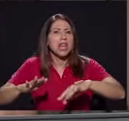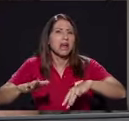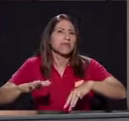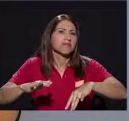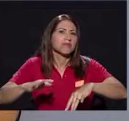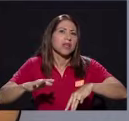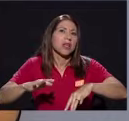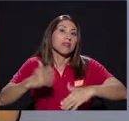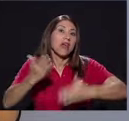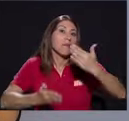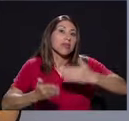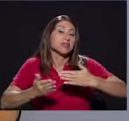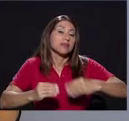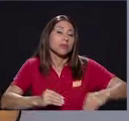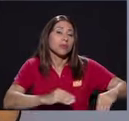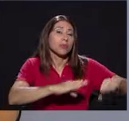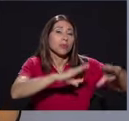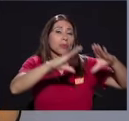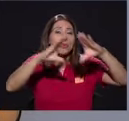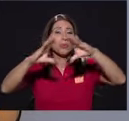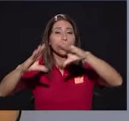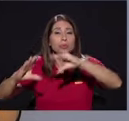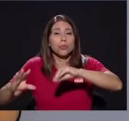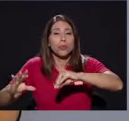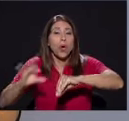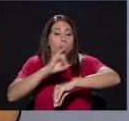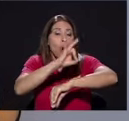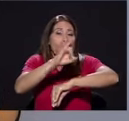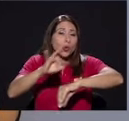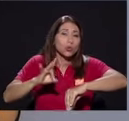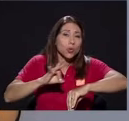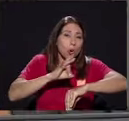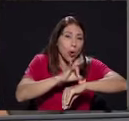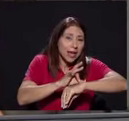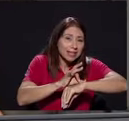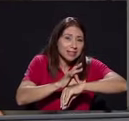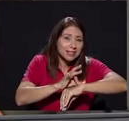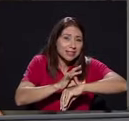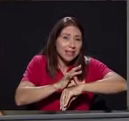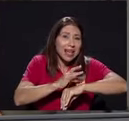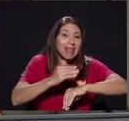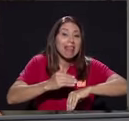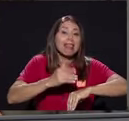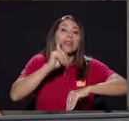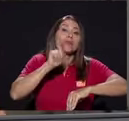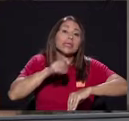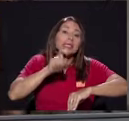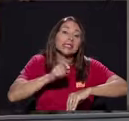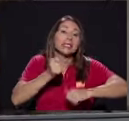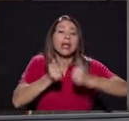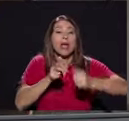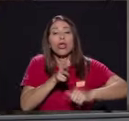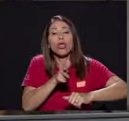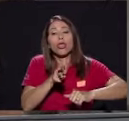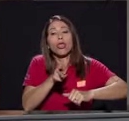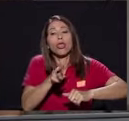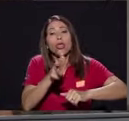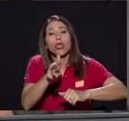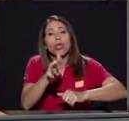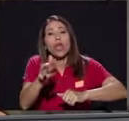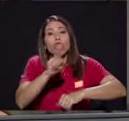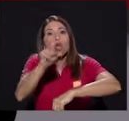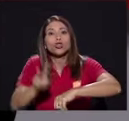durante 8 a 10 horas, tomando en cuenta que tiene que desplazarse después 2 o 3 horas para llegar a su casa porque tenemos